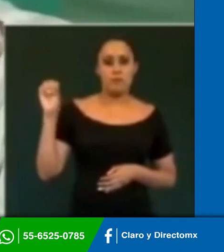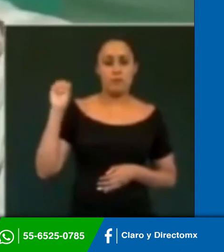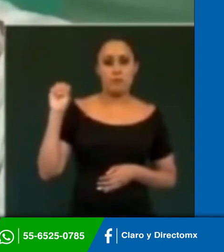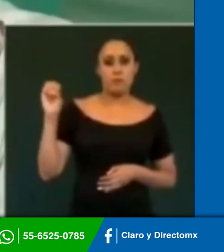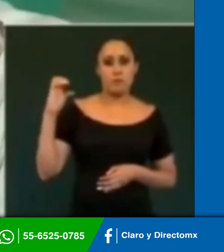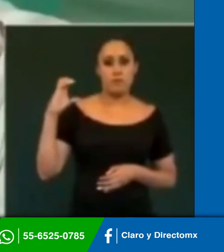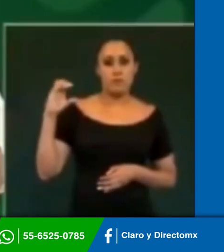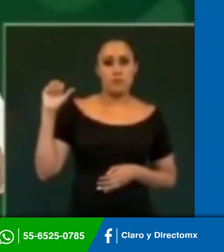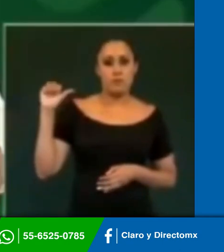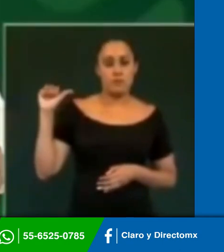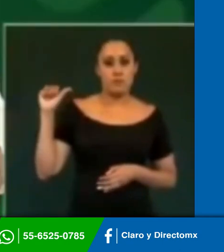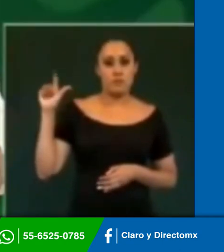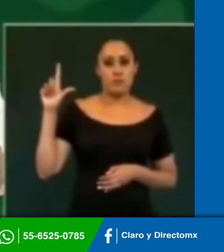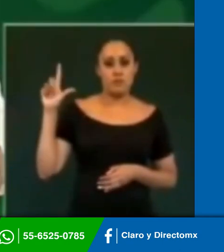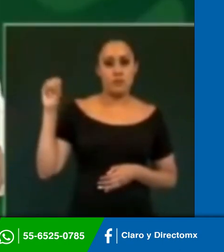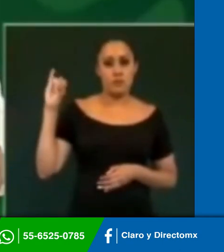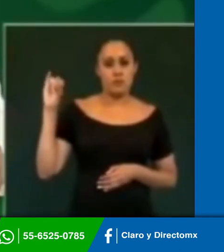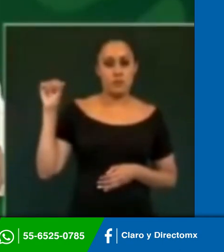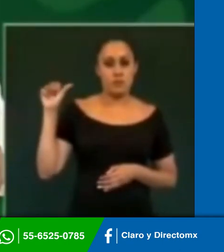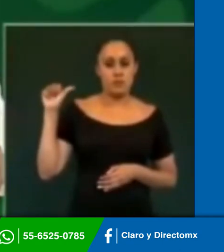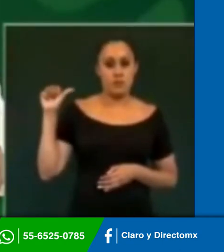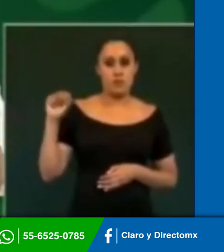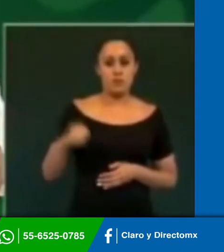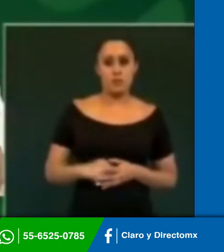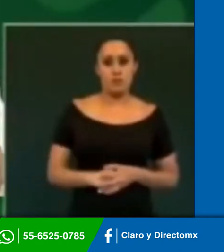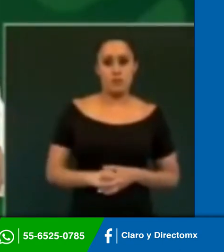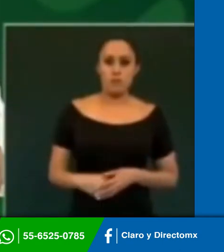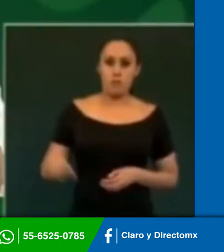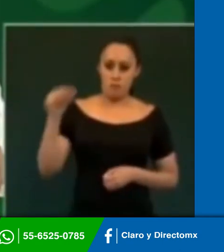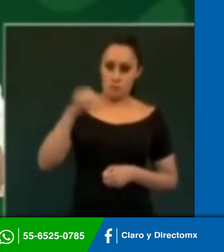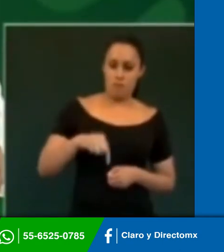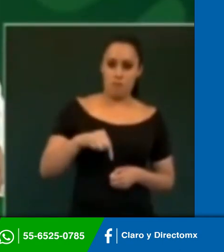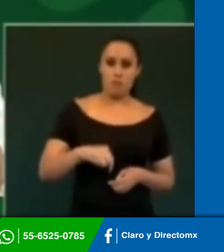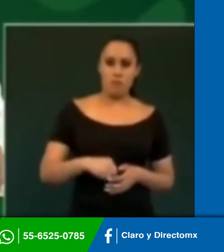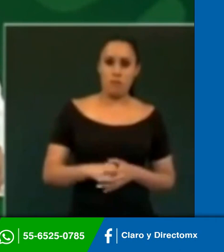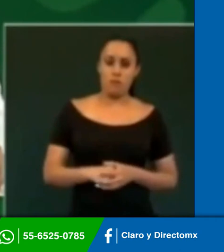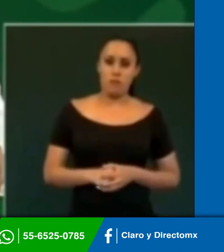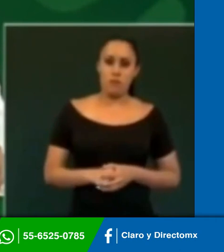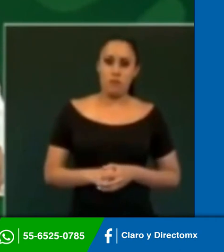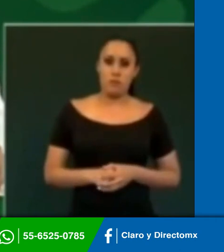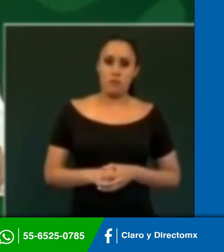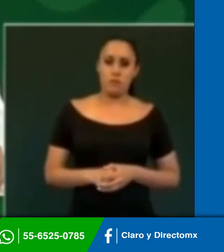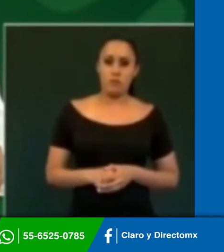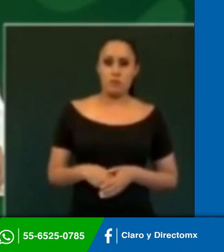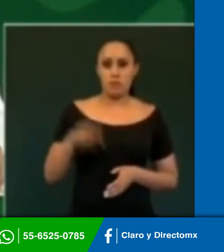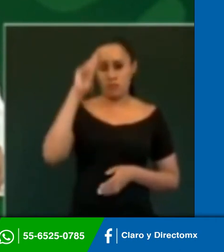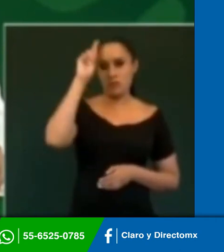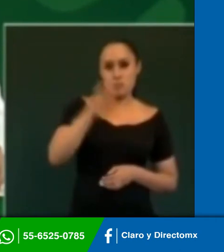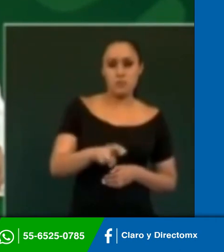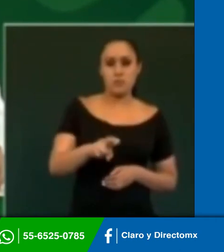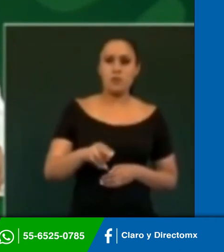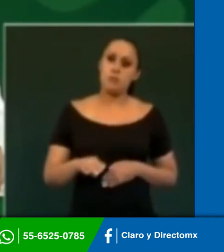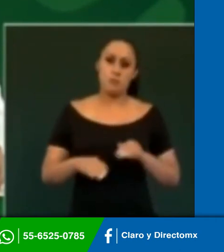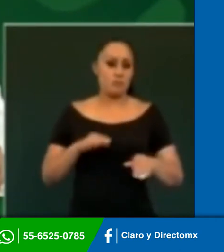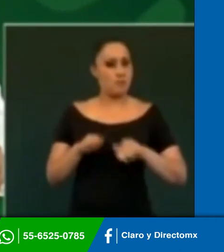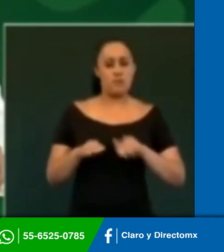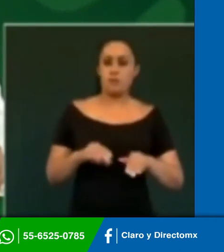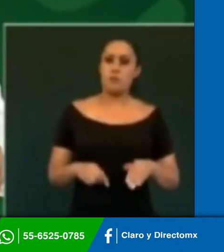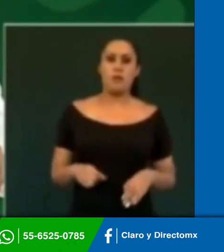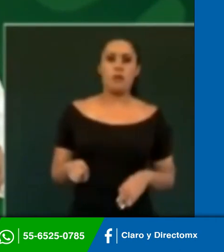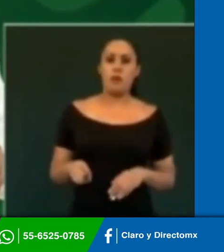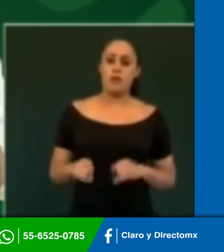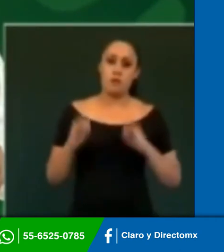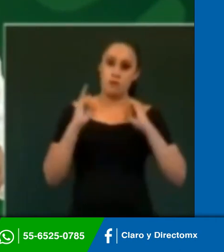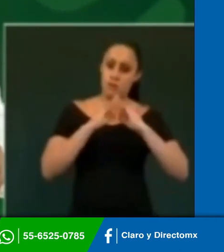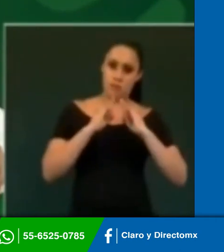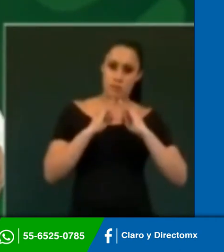-intérpretes que están negando el derecho a las personas sordas de estar correctamente informadas. La Ley General para la